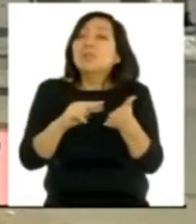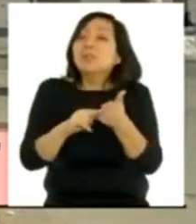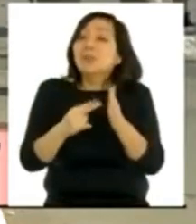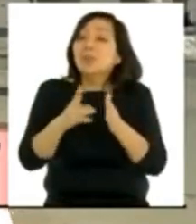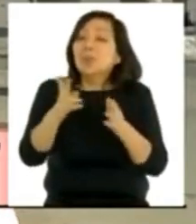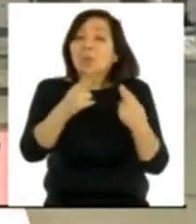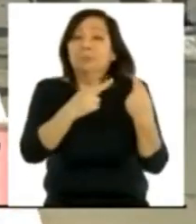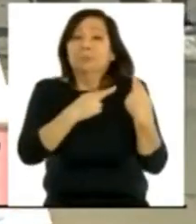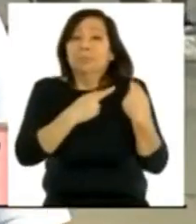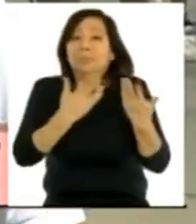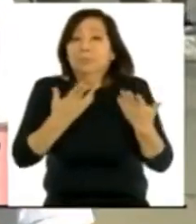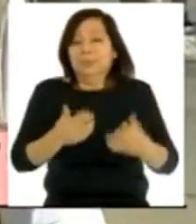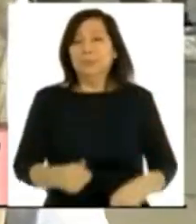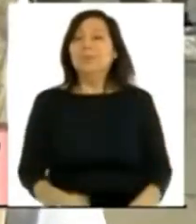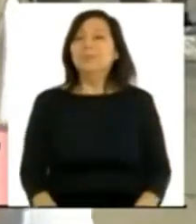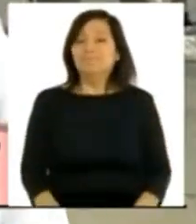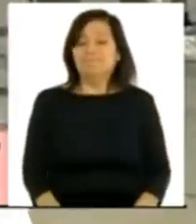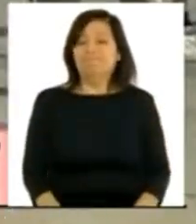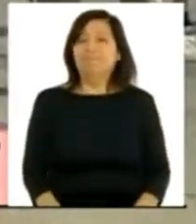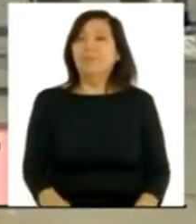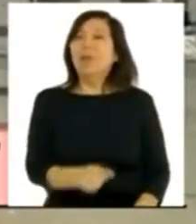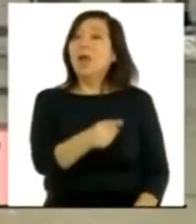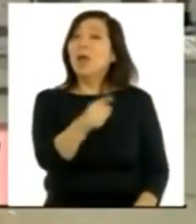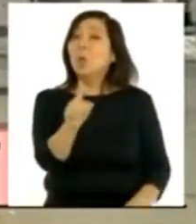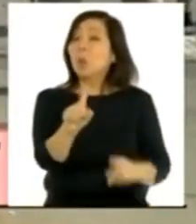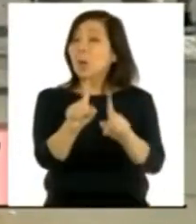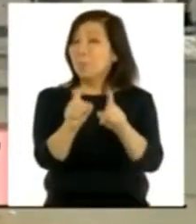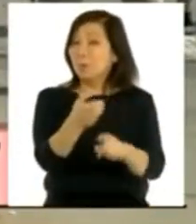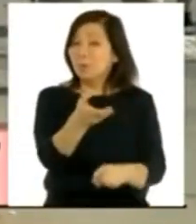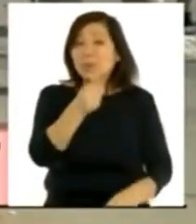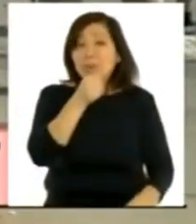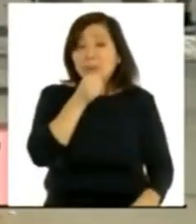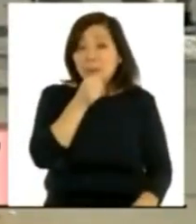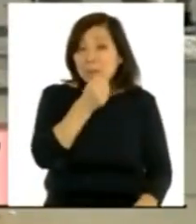deber. Si hay alguna pregunta, por favor.